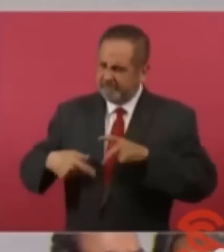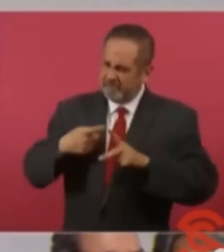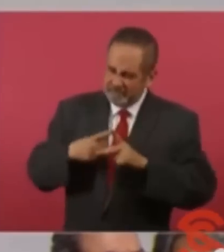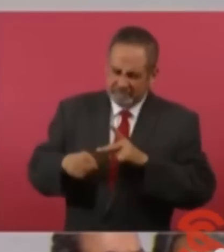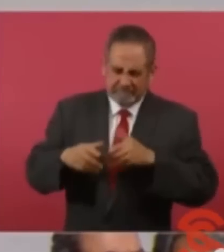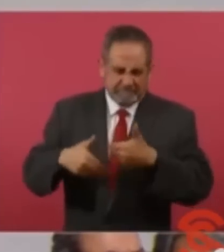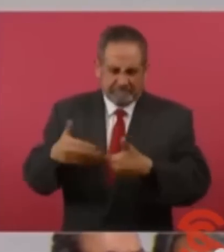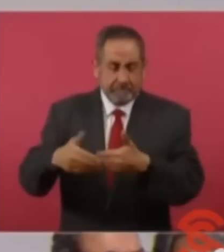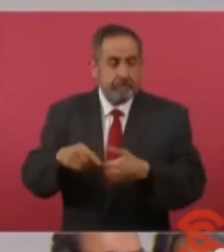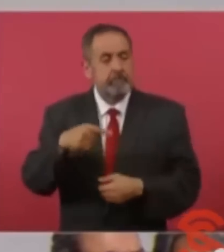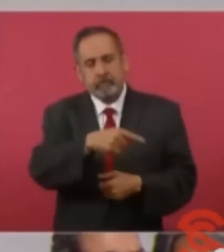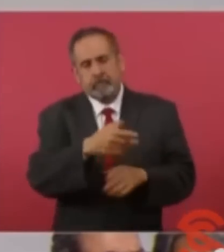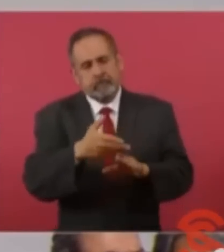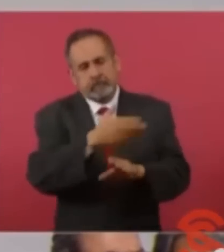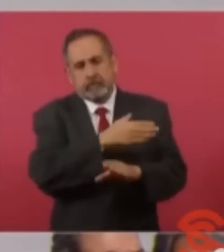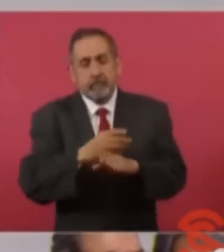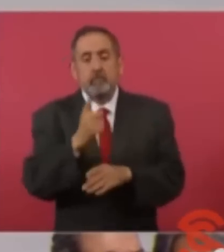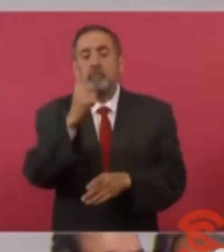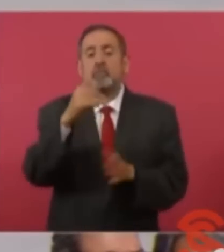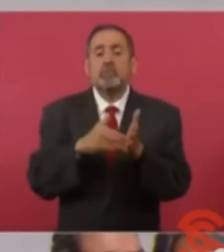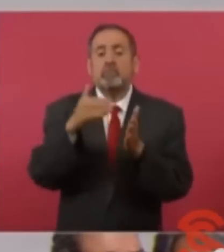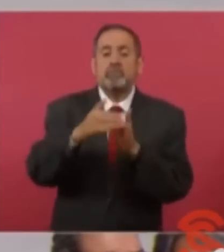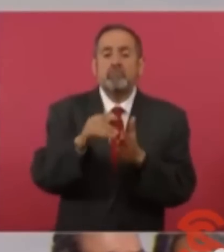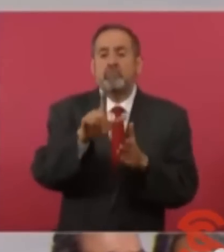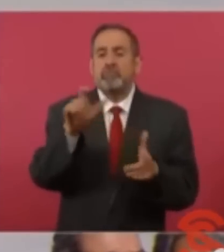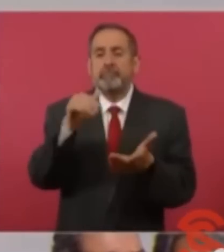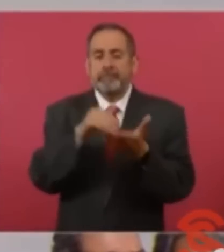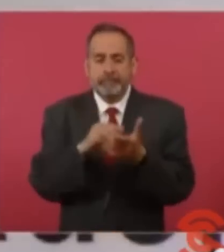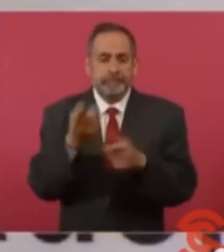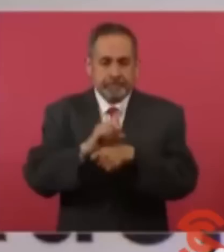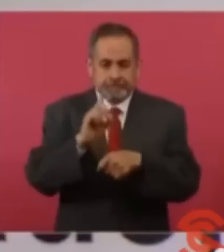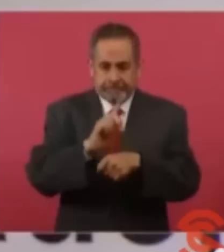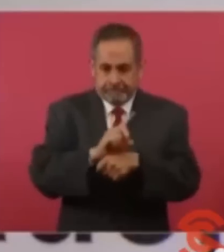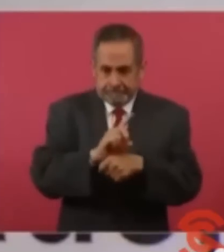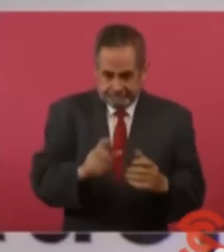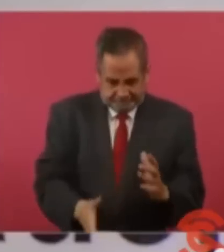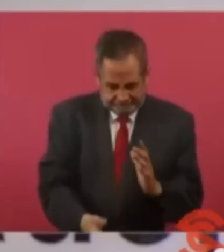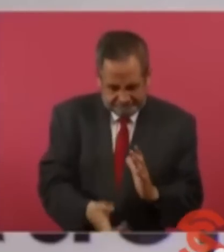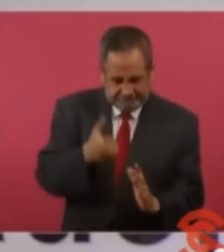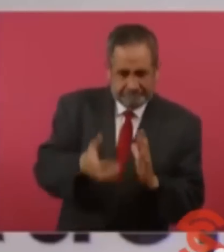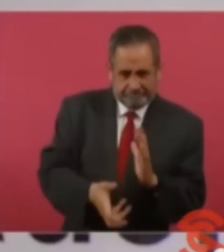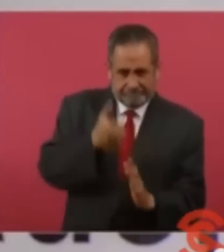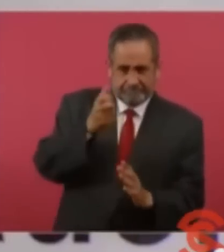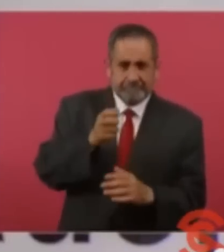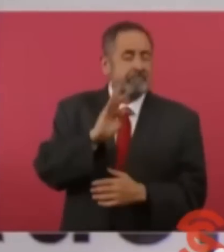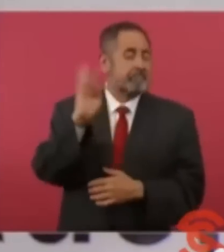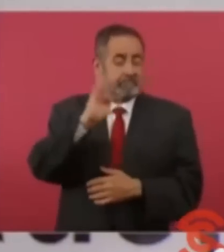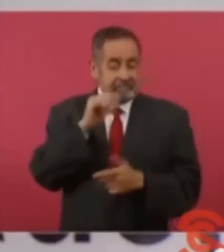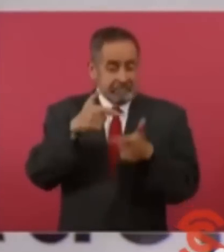extraían 1.700.000 barriles diarios. Y de haber continuado esa tendencia,